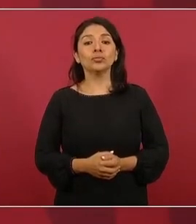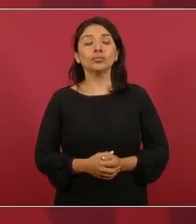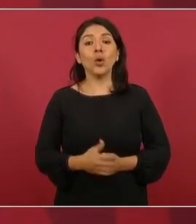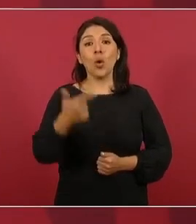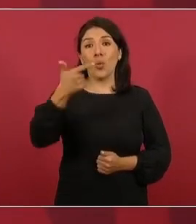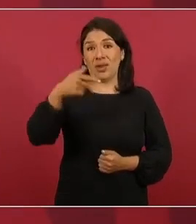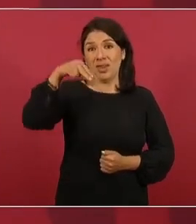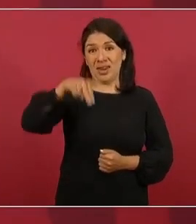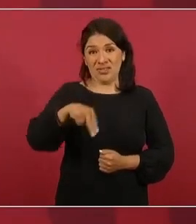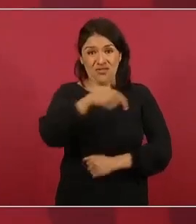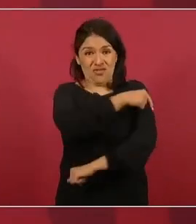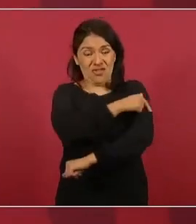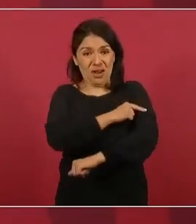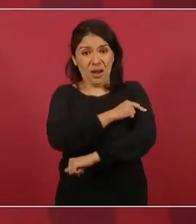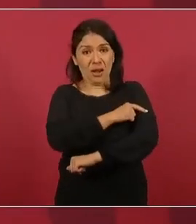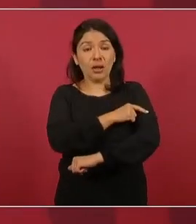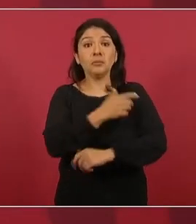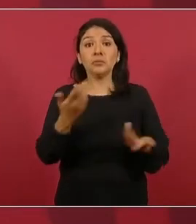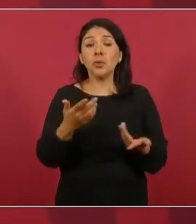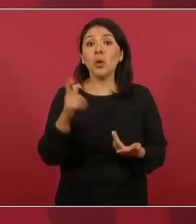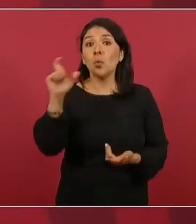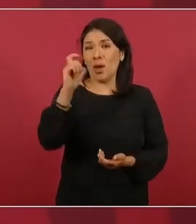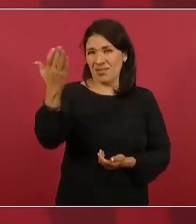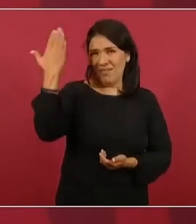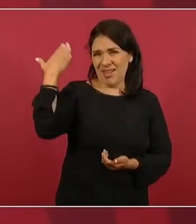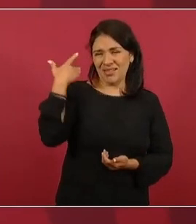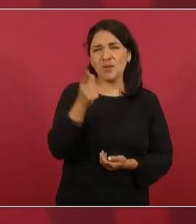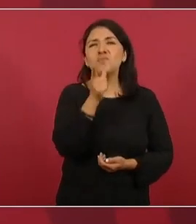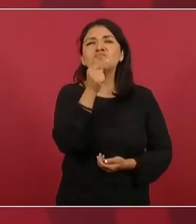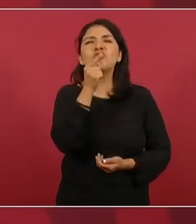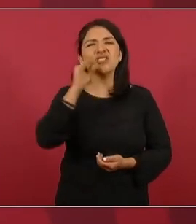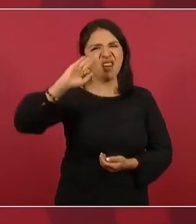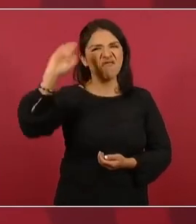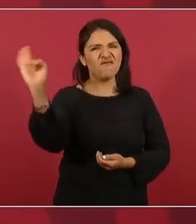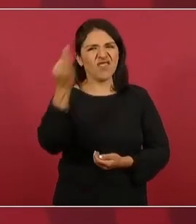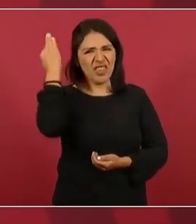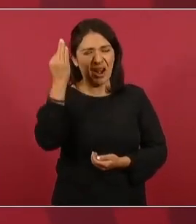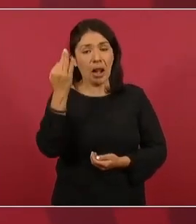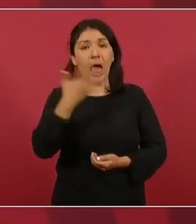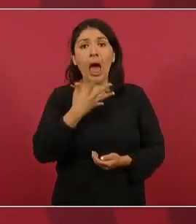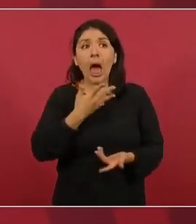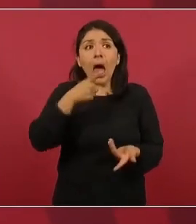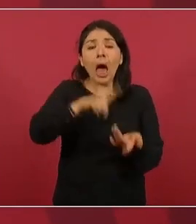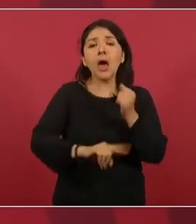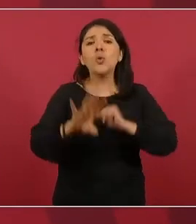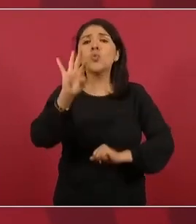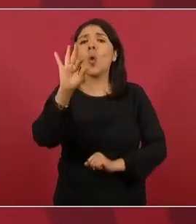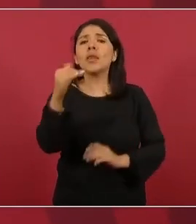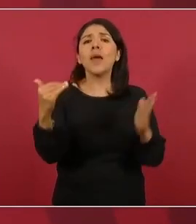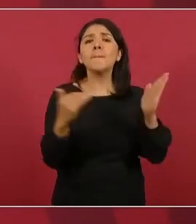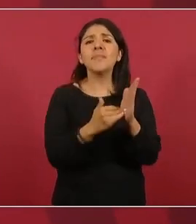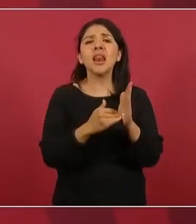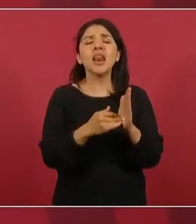en su mejor momento, la Policía Federal llegó a tener 40,000